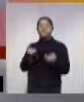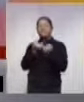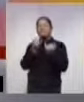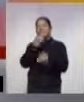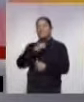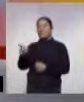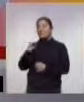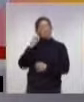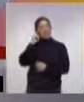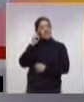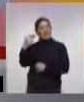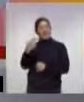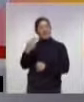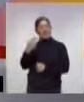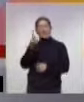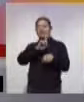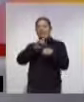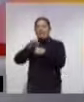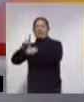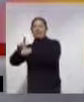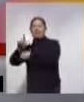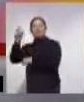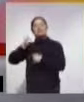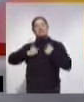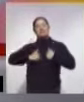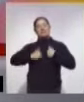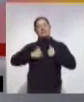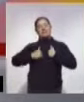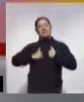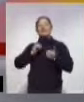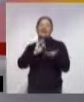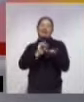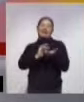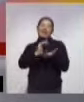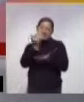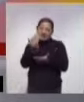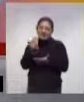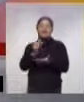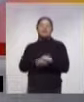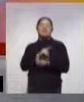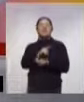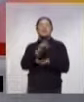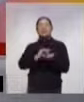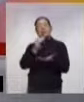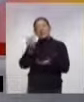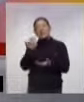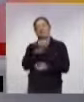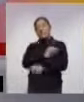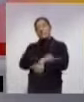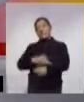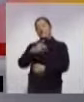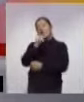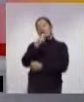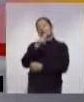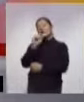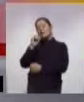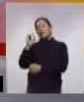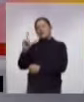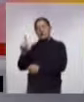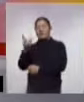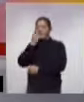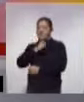nos ven todos los días desde Chautempan. Muchas gracias. Gracias a esta familia. Carla Suar Lira nos